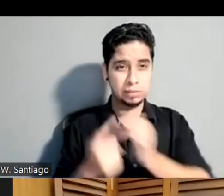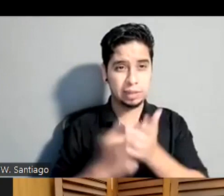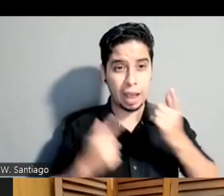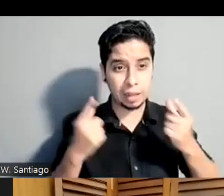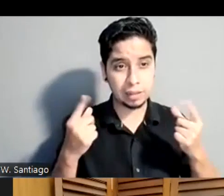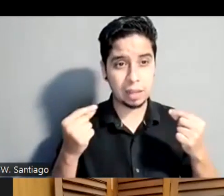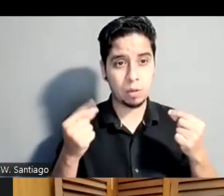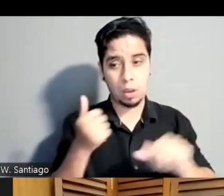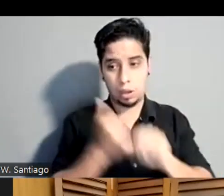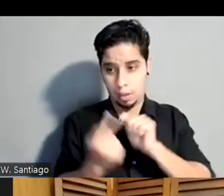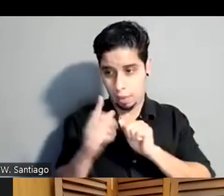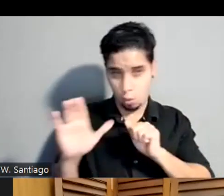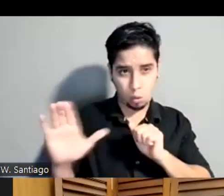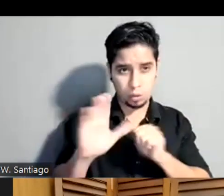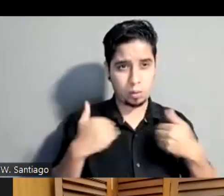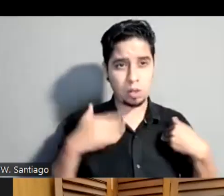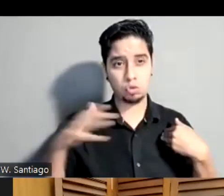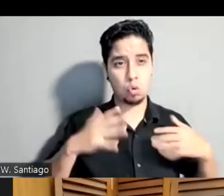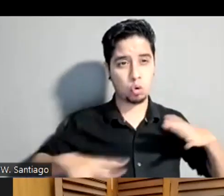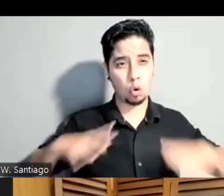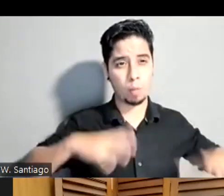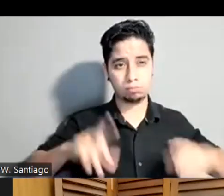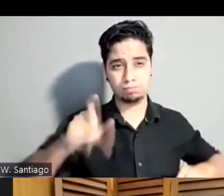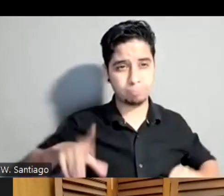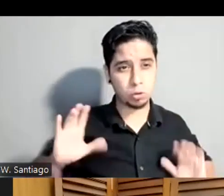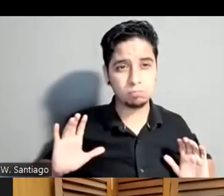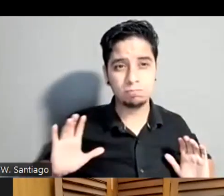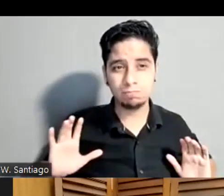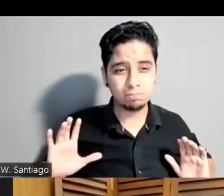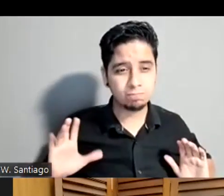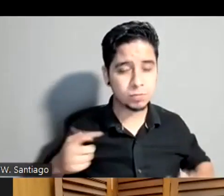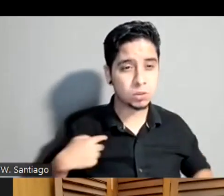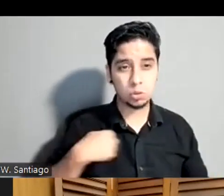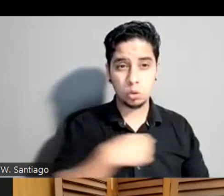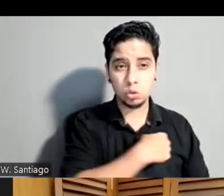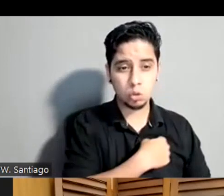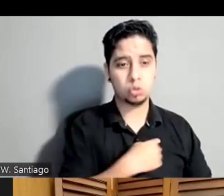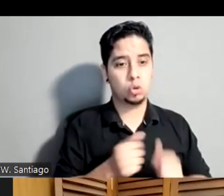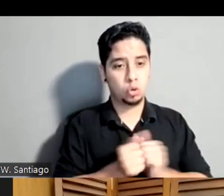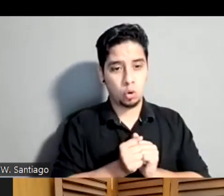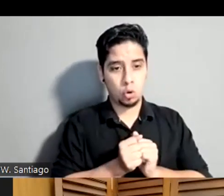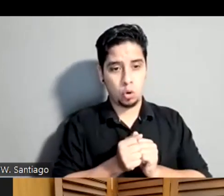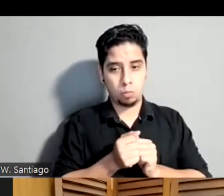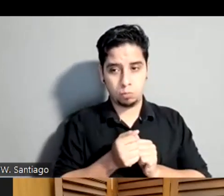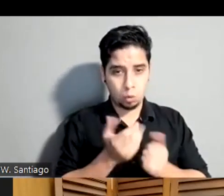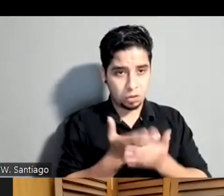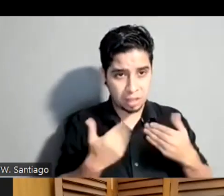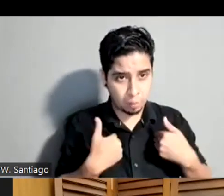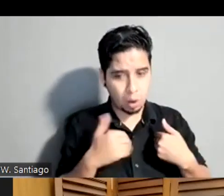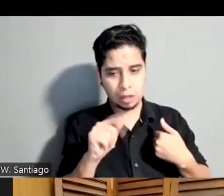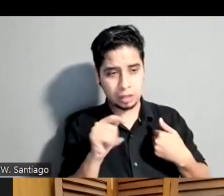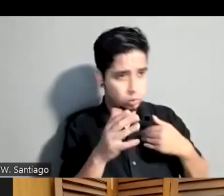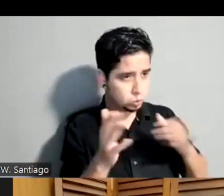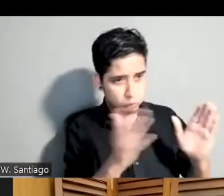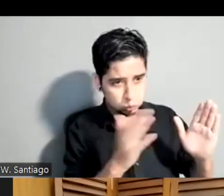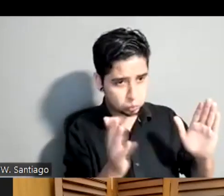tenía la asignación de conseguir su vestuario. Uh-huh. Nosotros, con lo poquito que teníamos allí en el Ateneo, hicimos